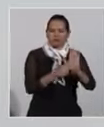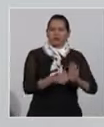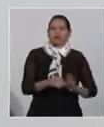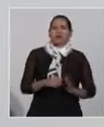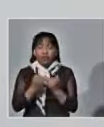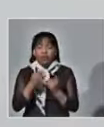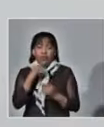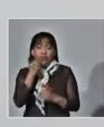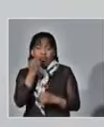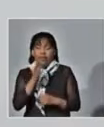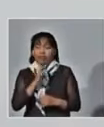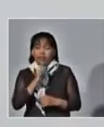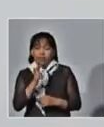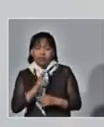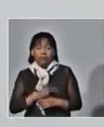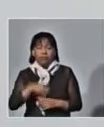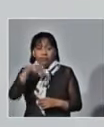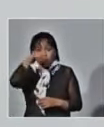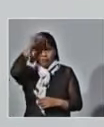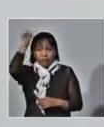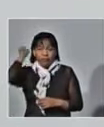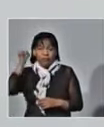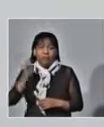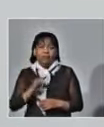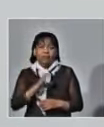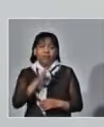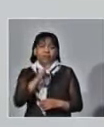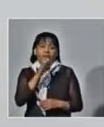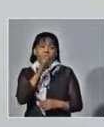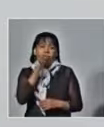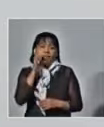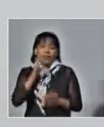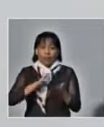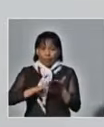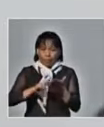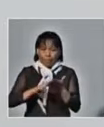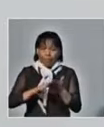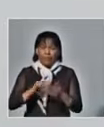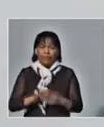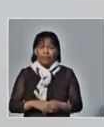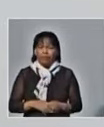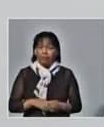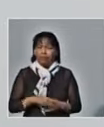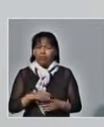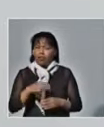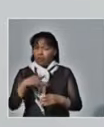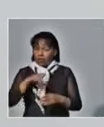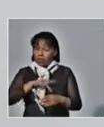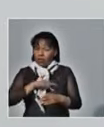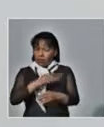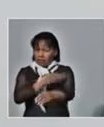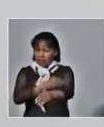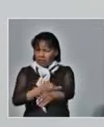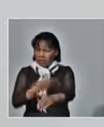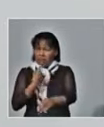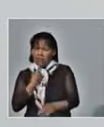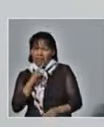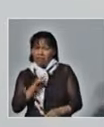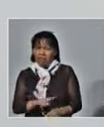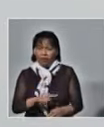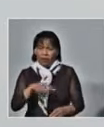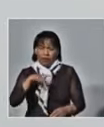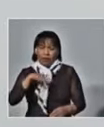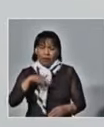quisiera contestarle al candidato Chain en la acusación que hizo acerca de mi familia y un predio. Déjeme decirle que mi